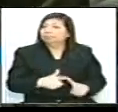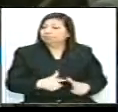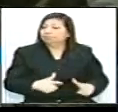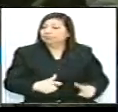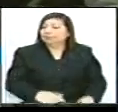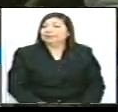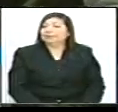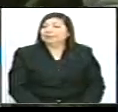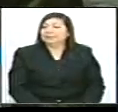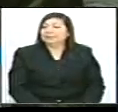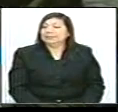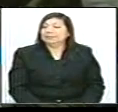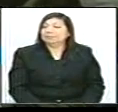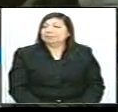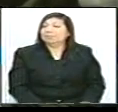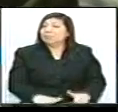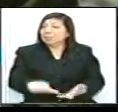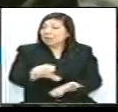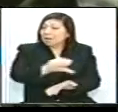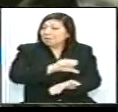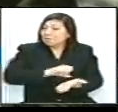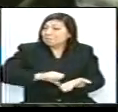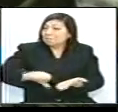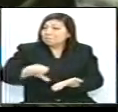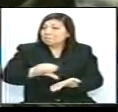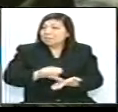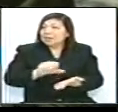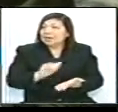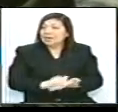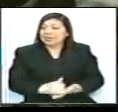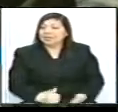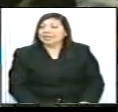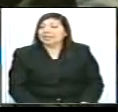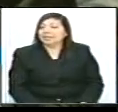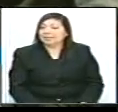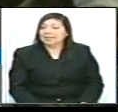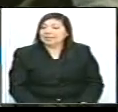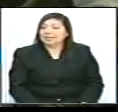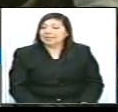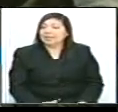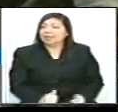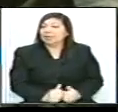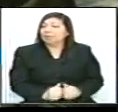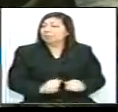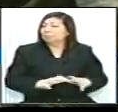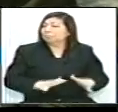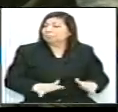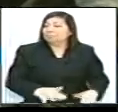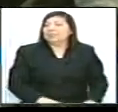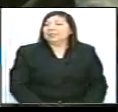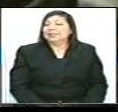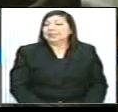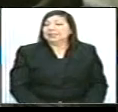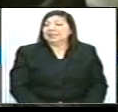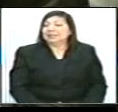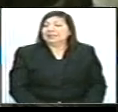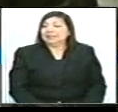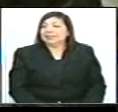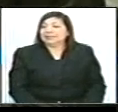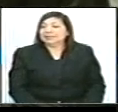hectáreas, el Parque Nacional Baguaja-Sunene con una extensión de